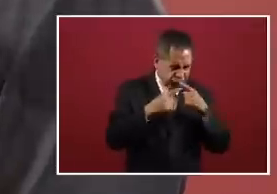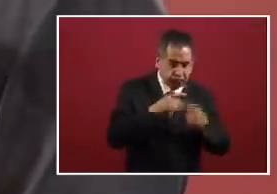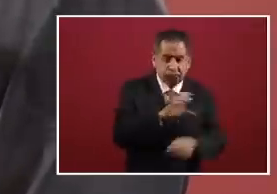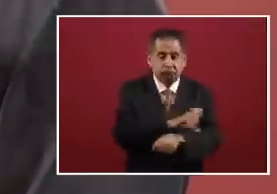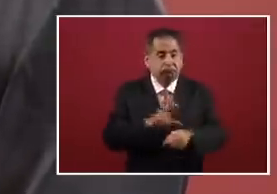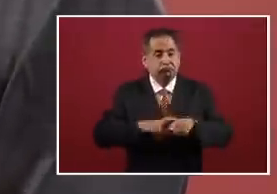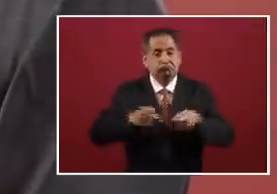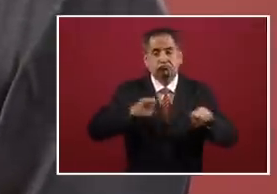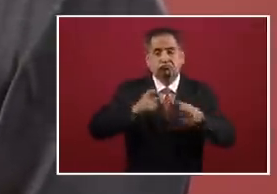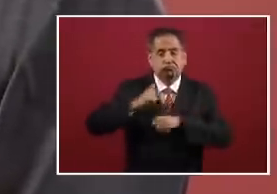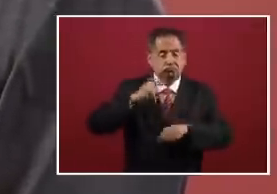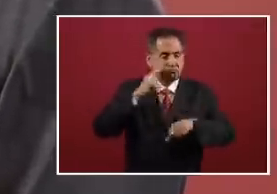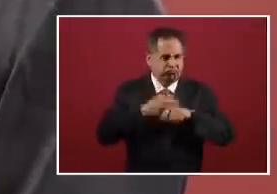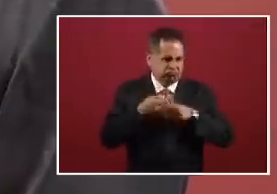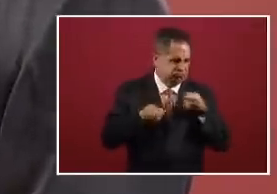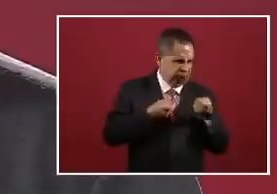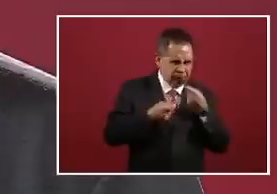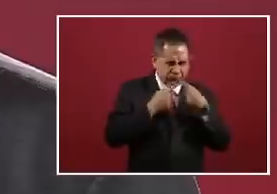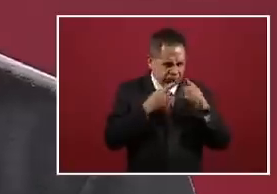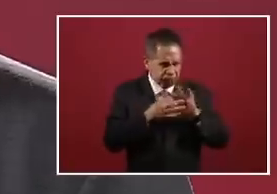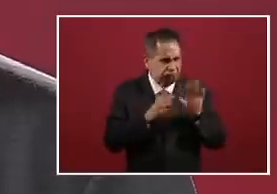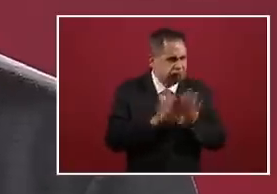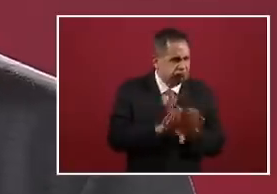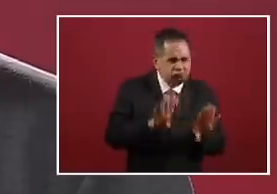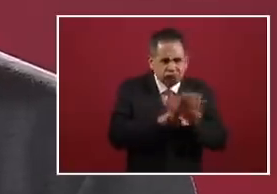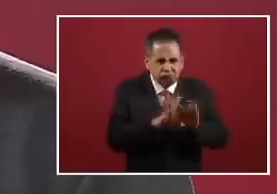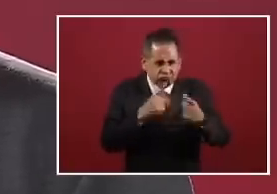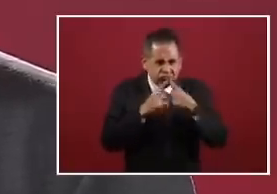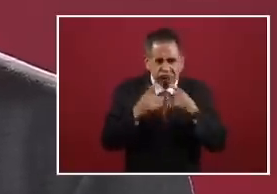coordinados para